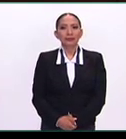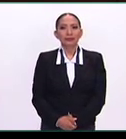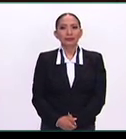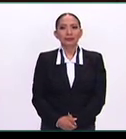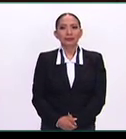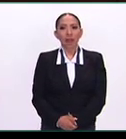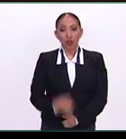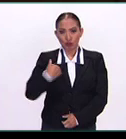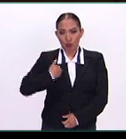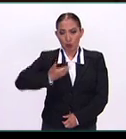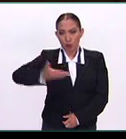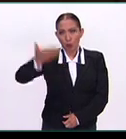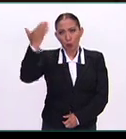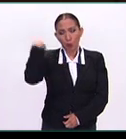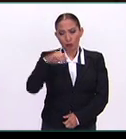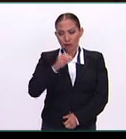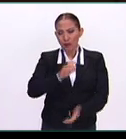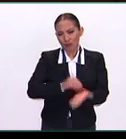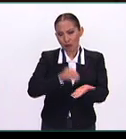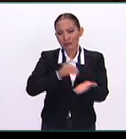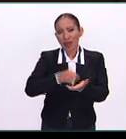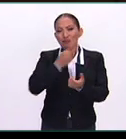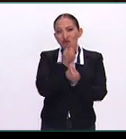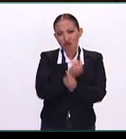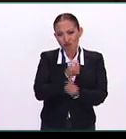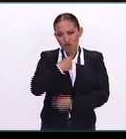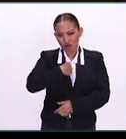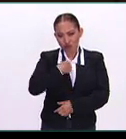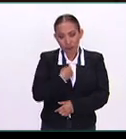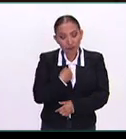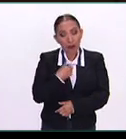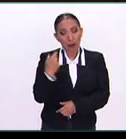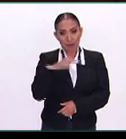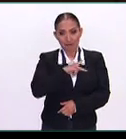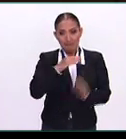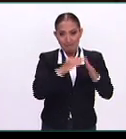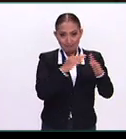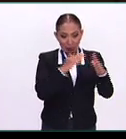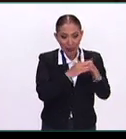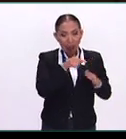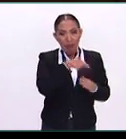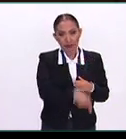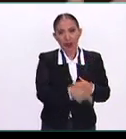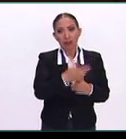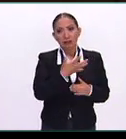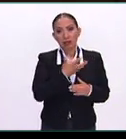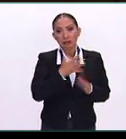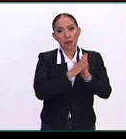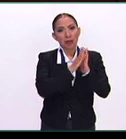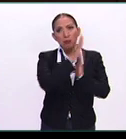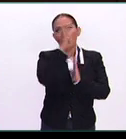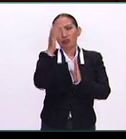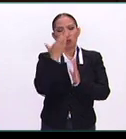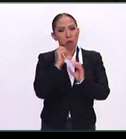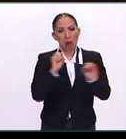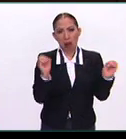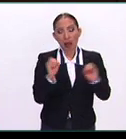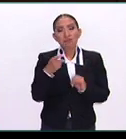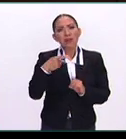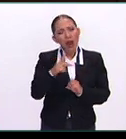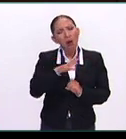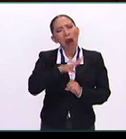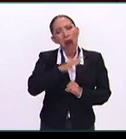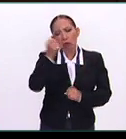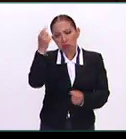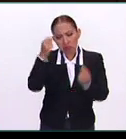Pues siendo niño todavía, en la casa no teníamos una gran biblioteca, pero